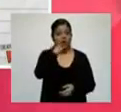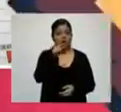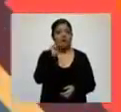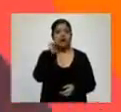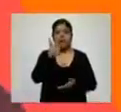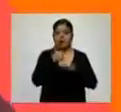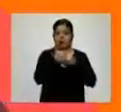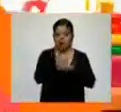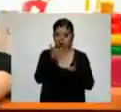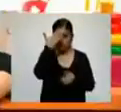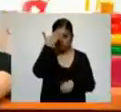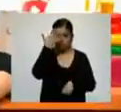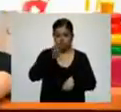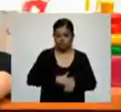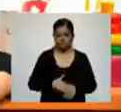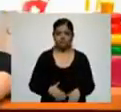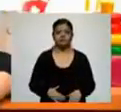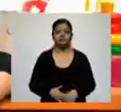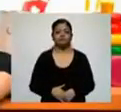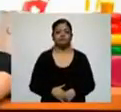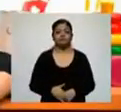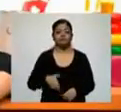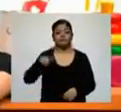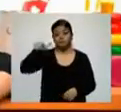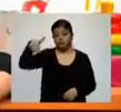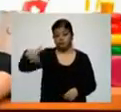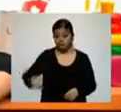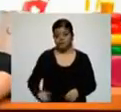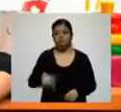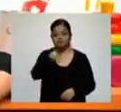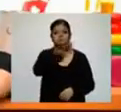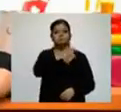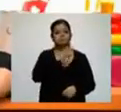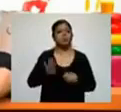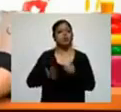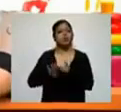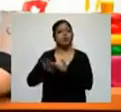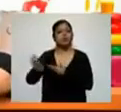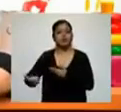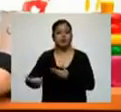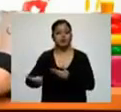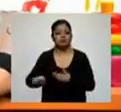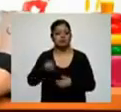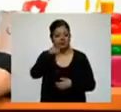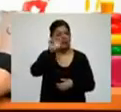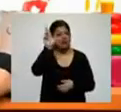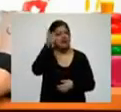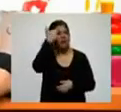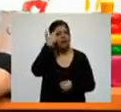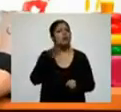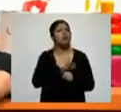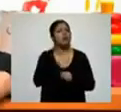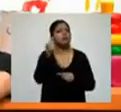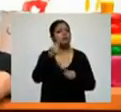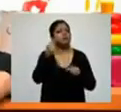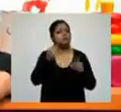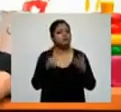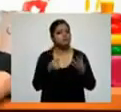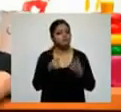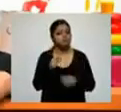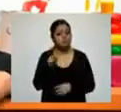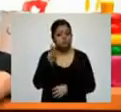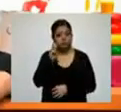gran ayuda. Los accidentes se pueden prevenir. ¿Recuerdas qué tenemos que hacer?